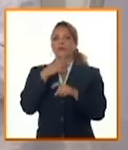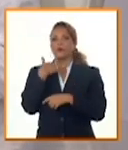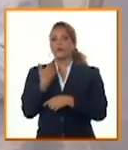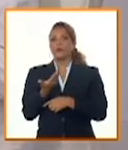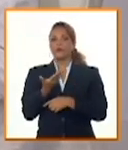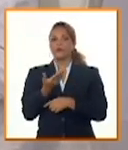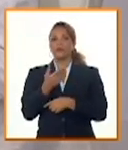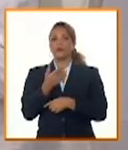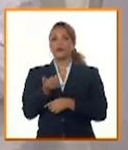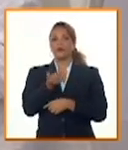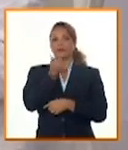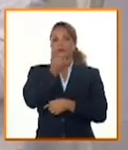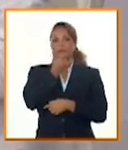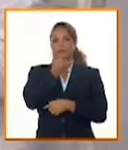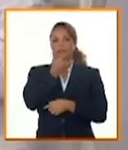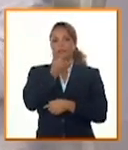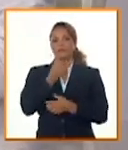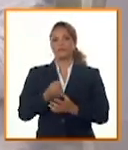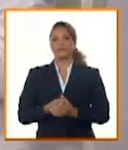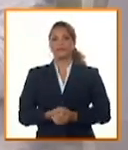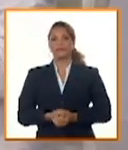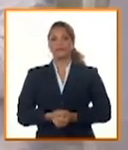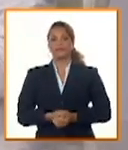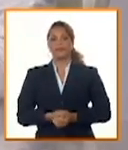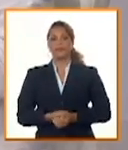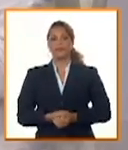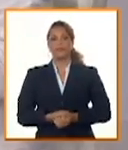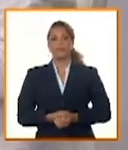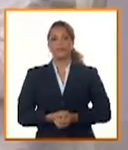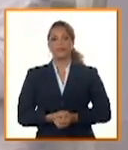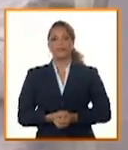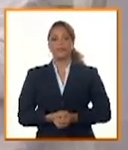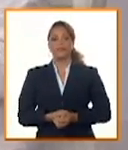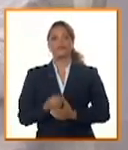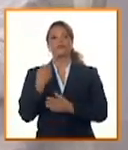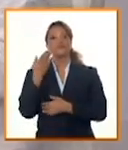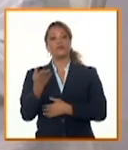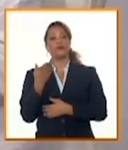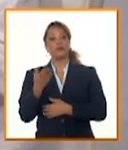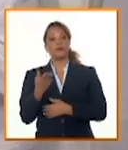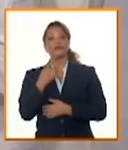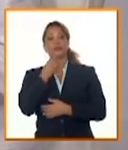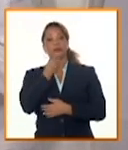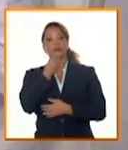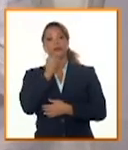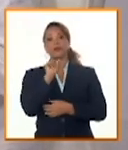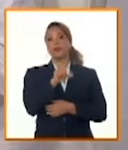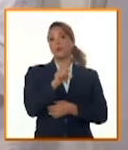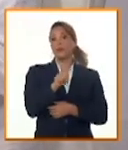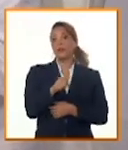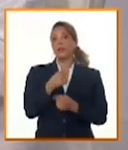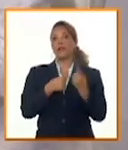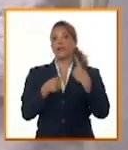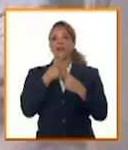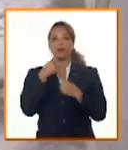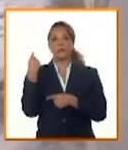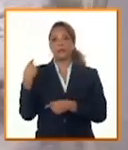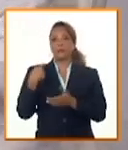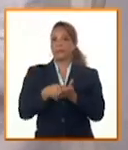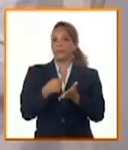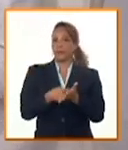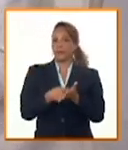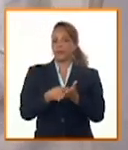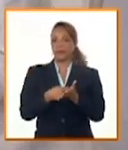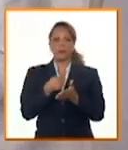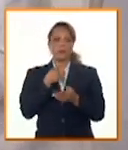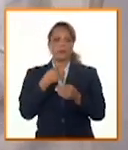efectos pero la vida de la circulación monetaria es la que genera una demanda solvente capaz de comprar lo que se ponga a cualquier precio y